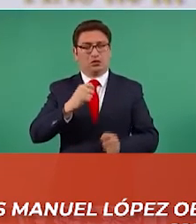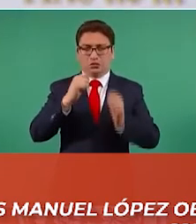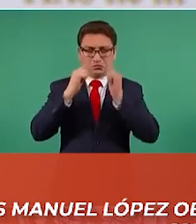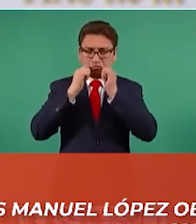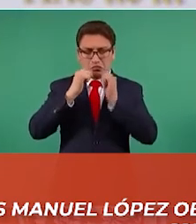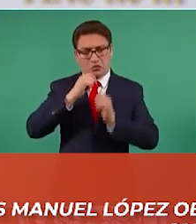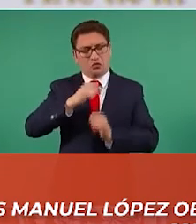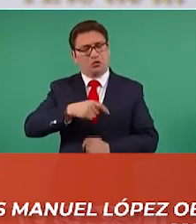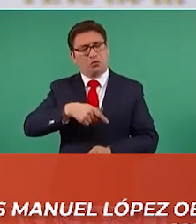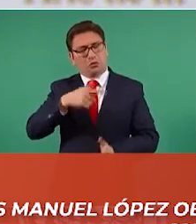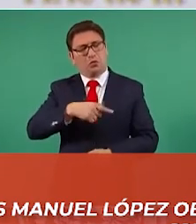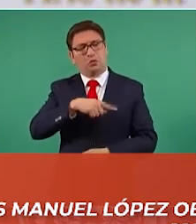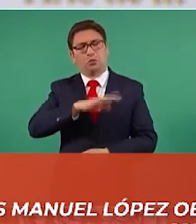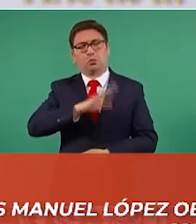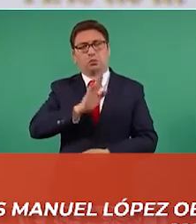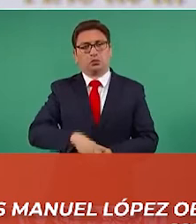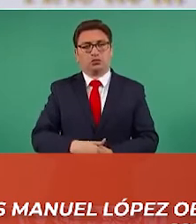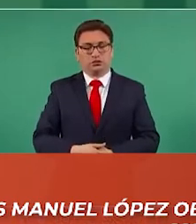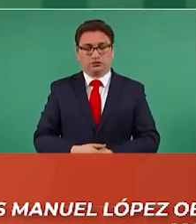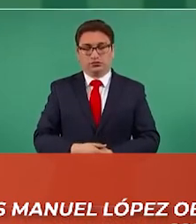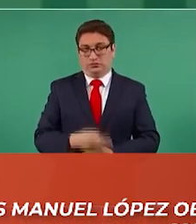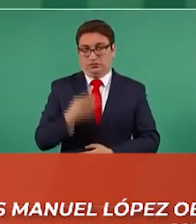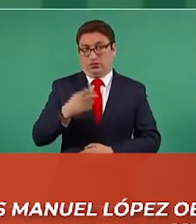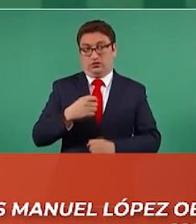ya están los datos,